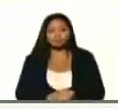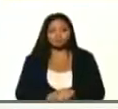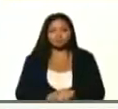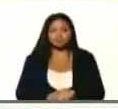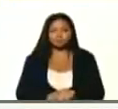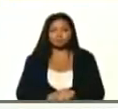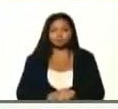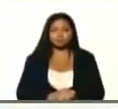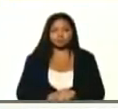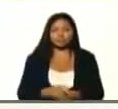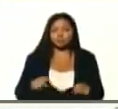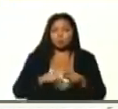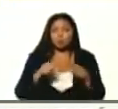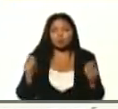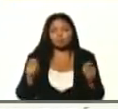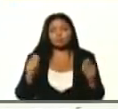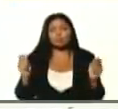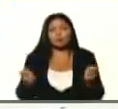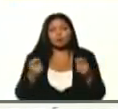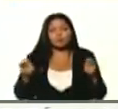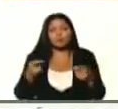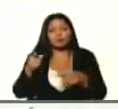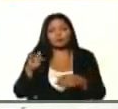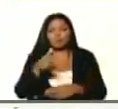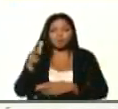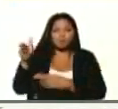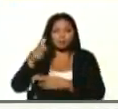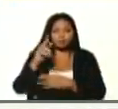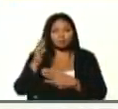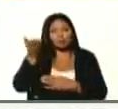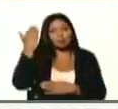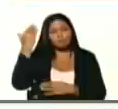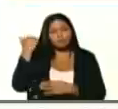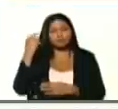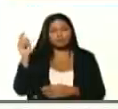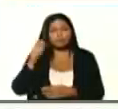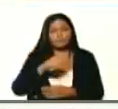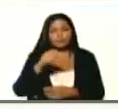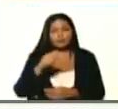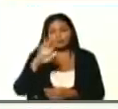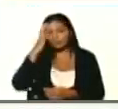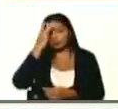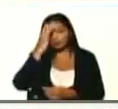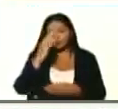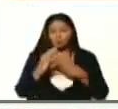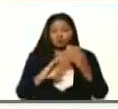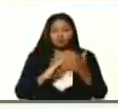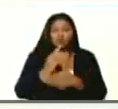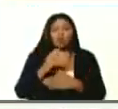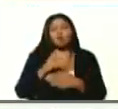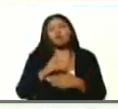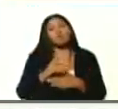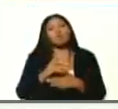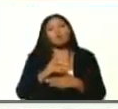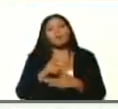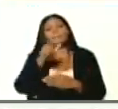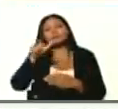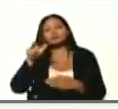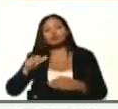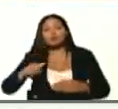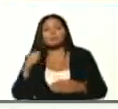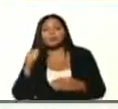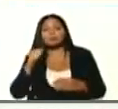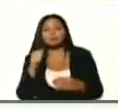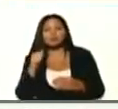las proveen de este armamento. El pasado mes de febrero, funcionarios adscritos a la Dirección General